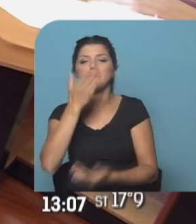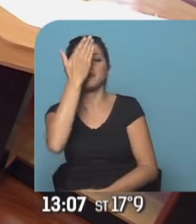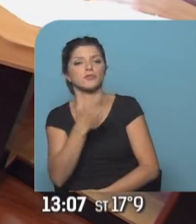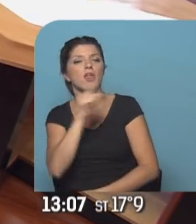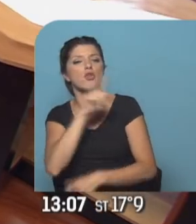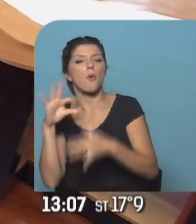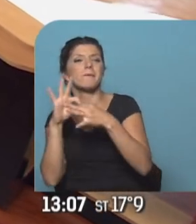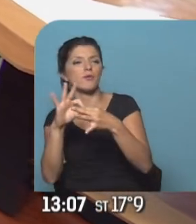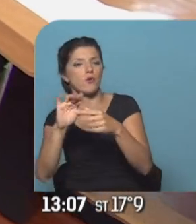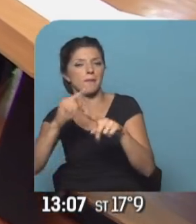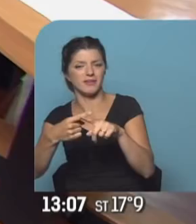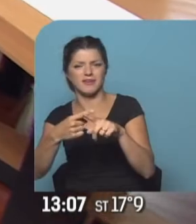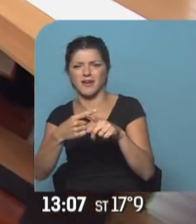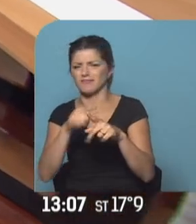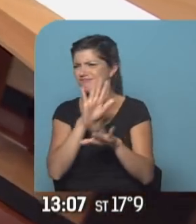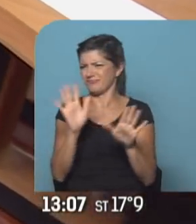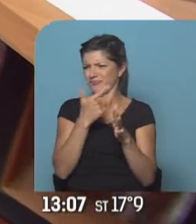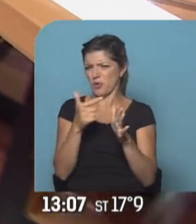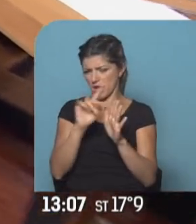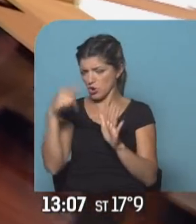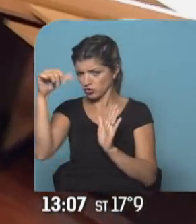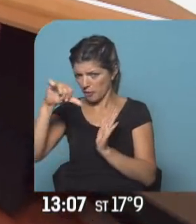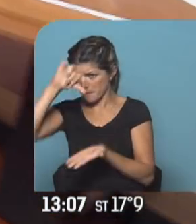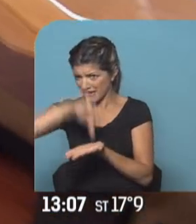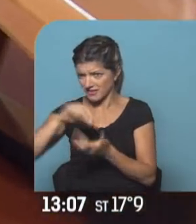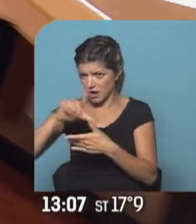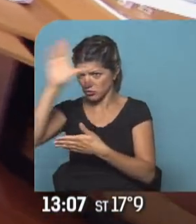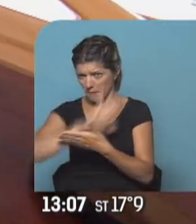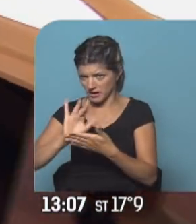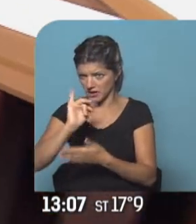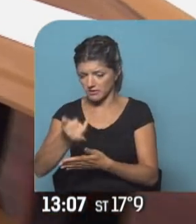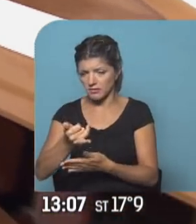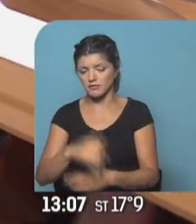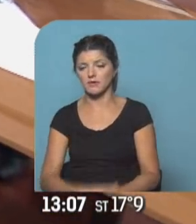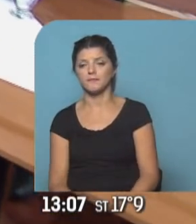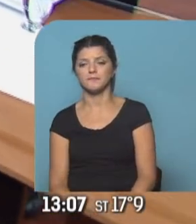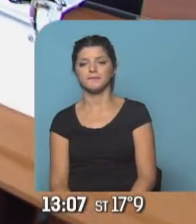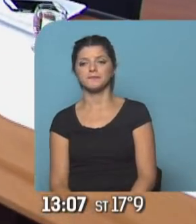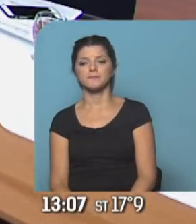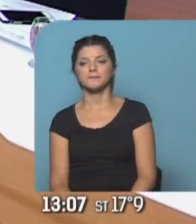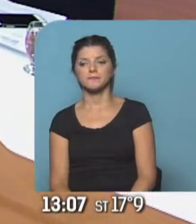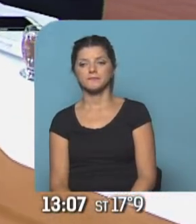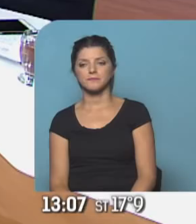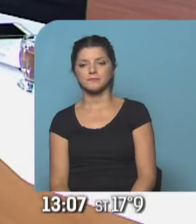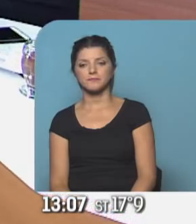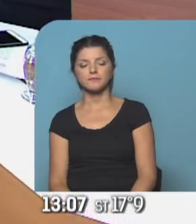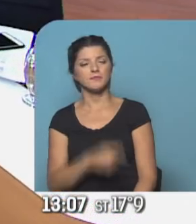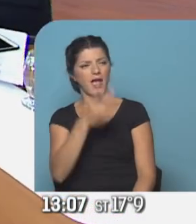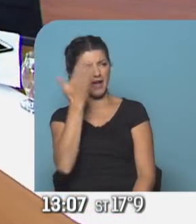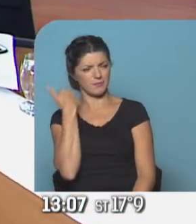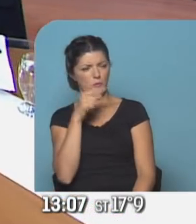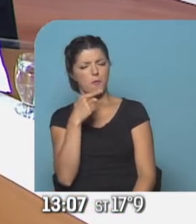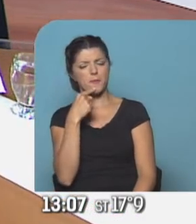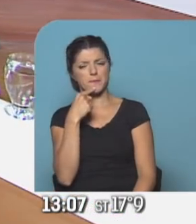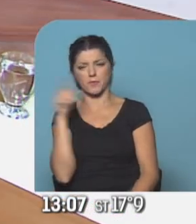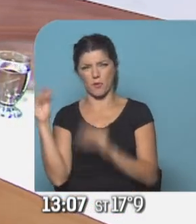a la política no aplica, aunque sí para otros países de América Latina. Jesús, quiero volver a algo que vos mencionaste hace un rato y que también te preguntó Jorge. Vos